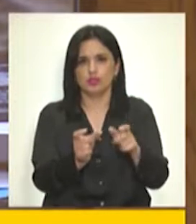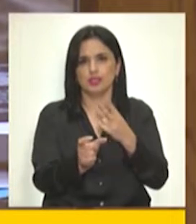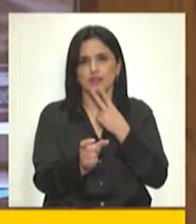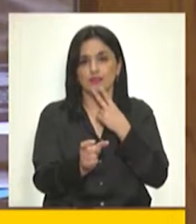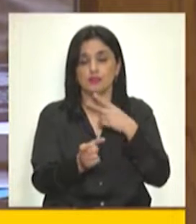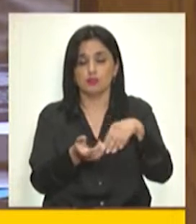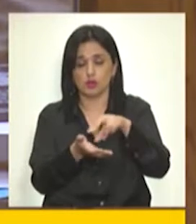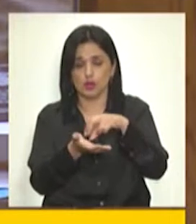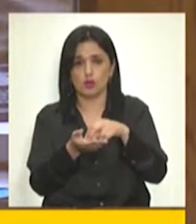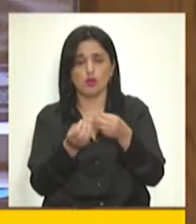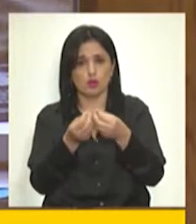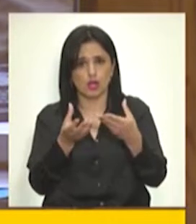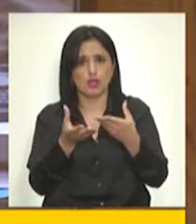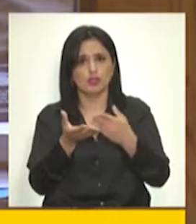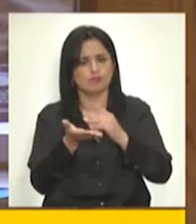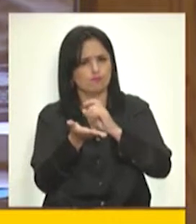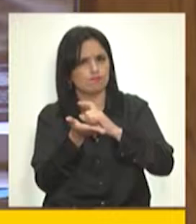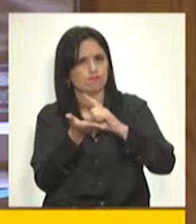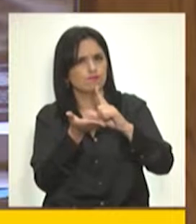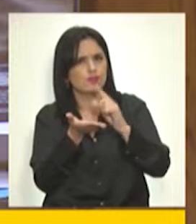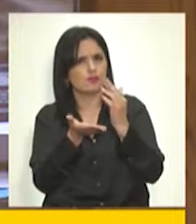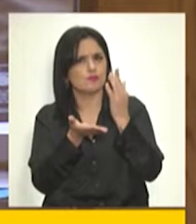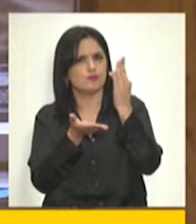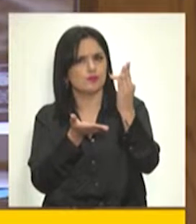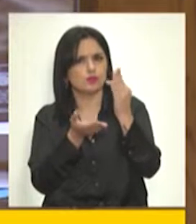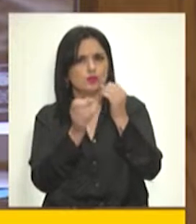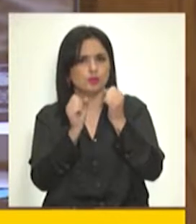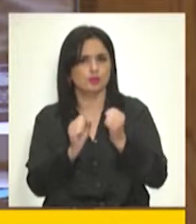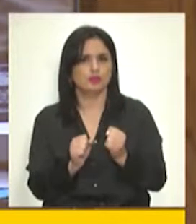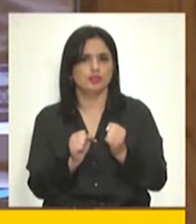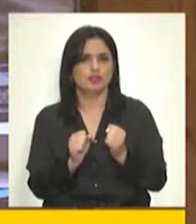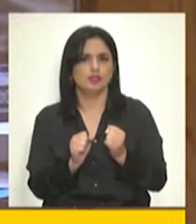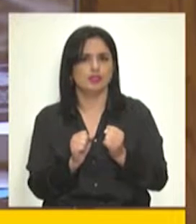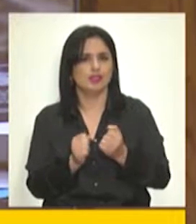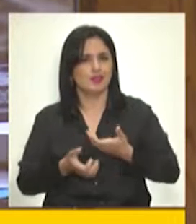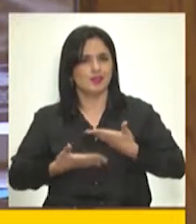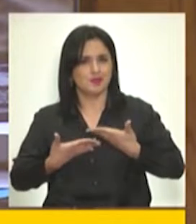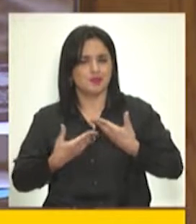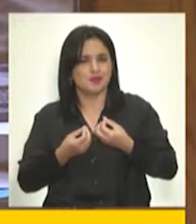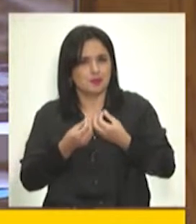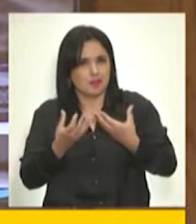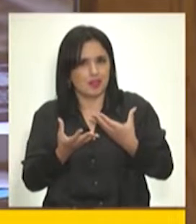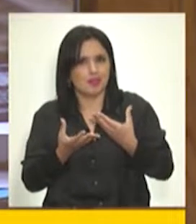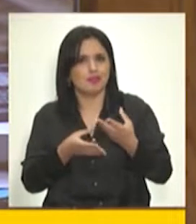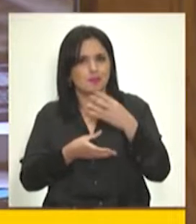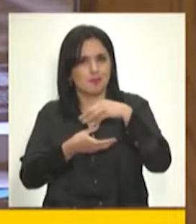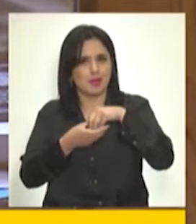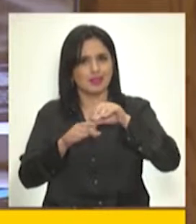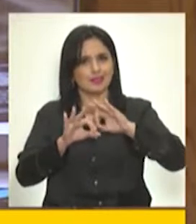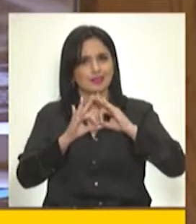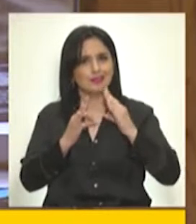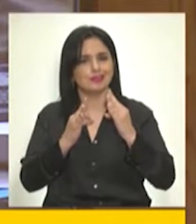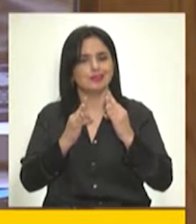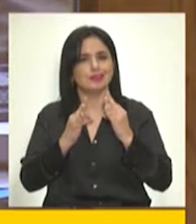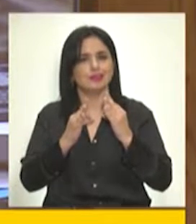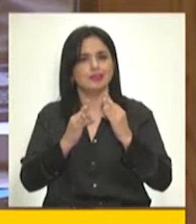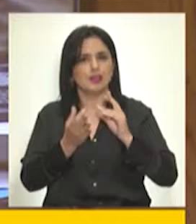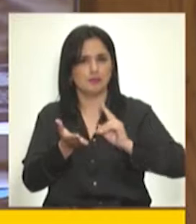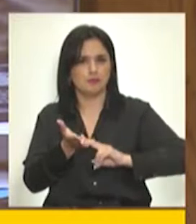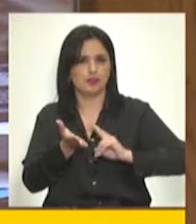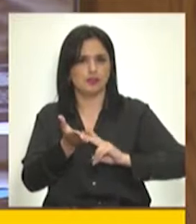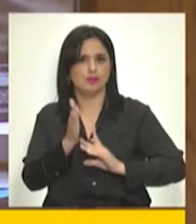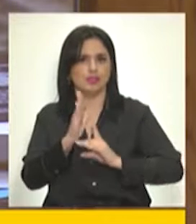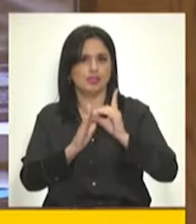grandes proyecciones con grandes posibilidades y con un entusiasmo grande por ser parte integrante efectivo del desarrollo de nuestro